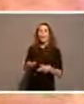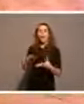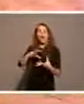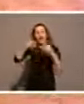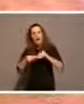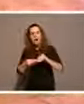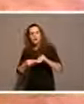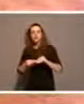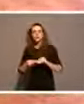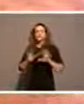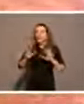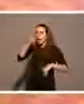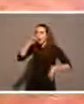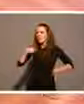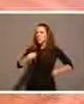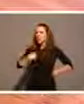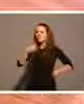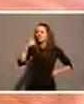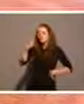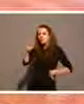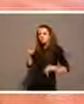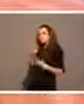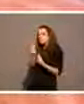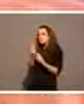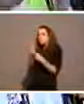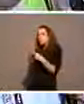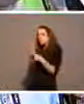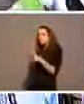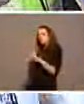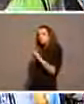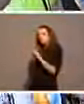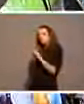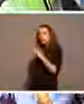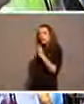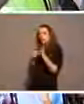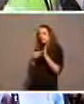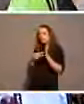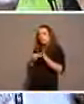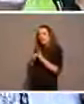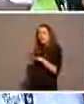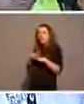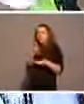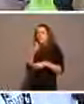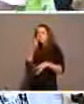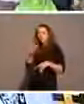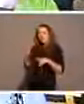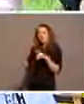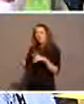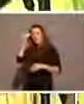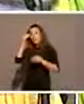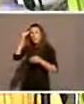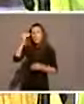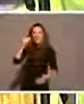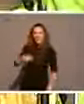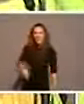Y recuerden que cuento con muchísimos tornillos de rosca chapa. Para aquellos que creen en el